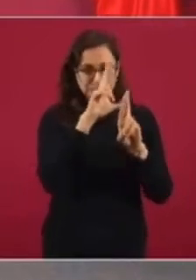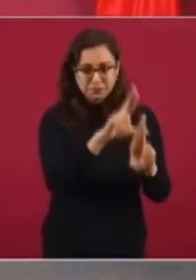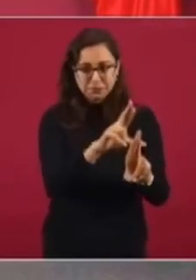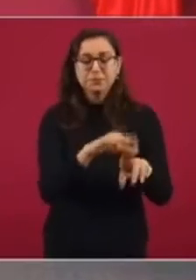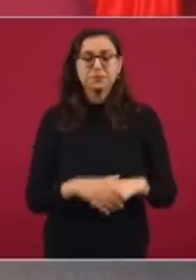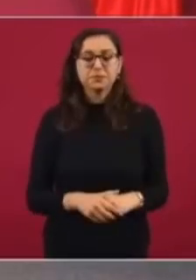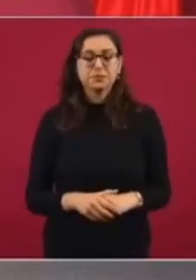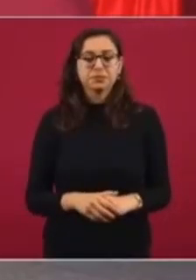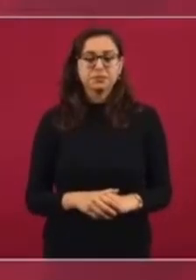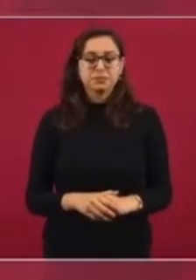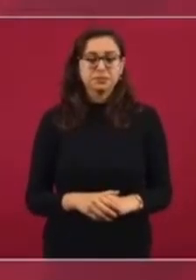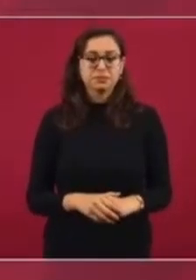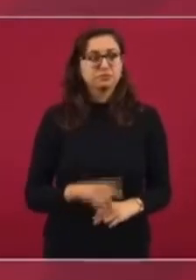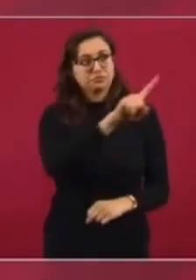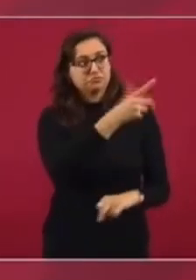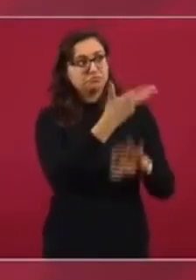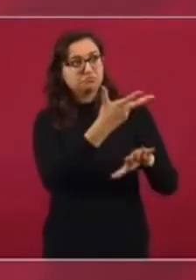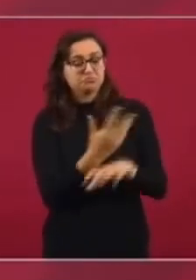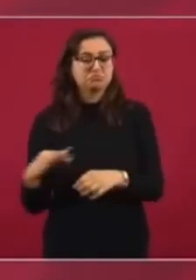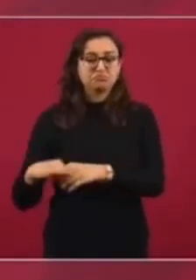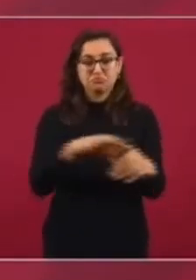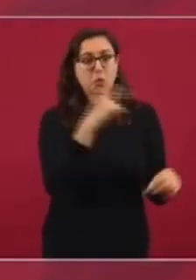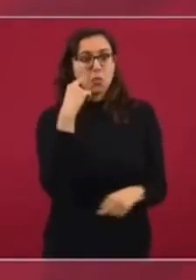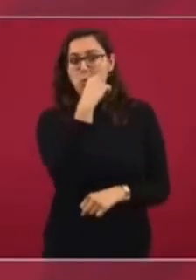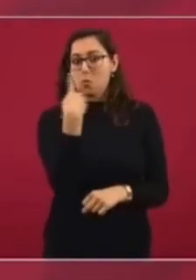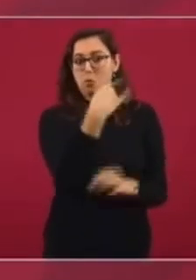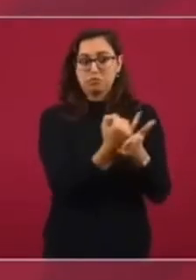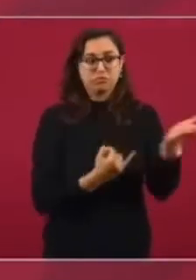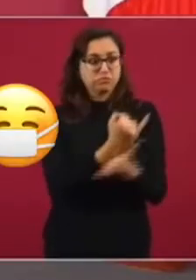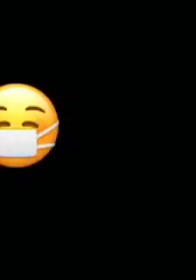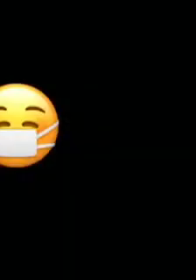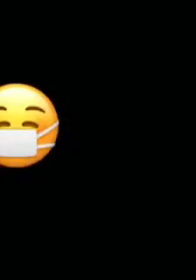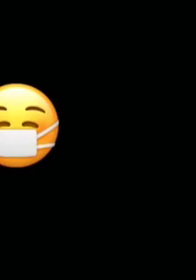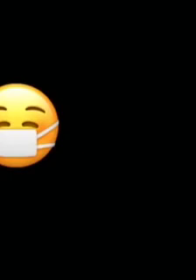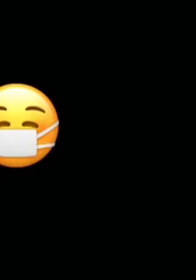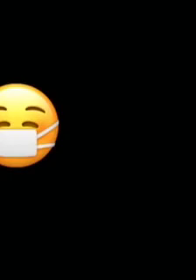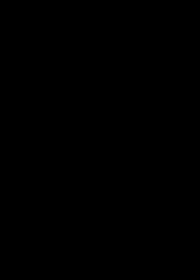de la autodeterminación de los pueblos y del principio de no intervención.